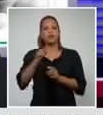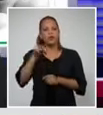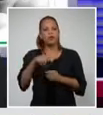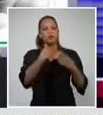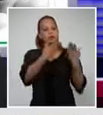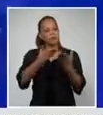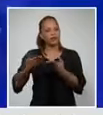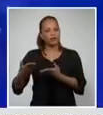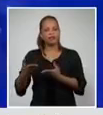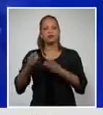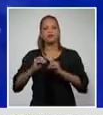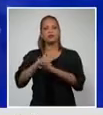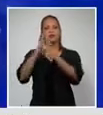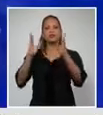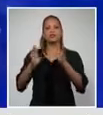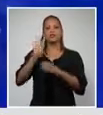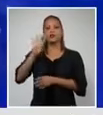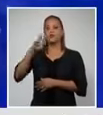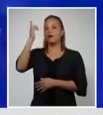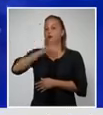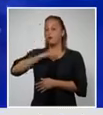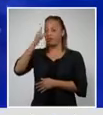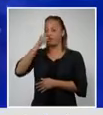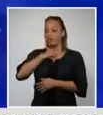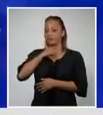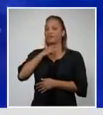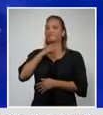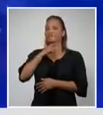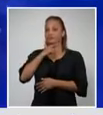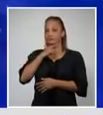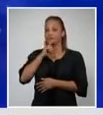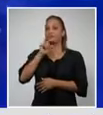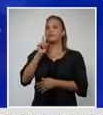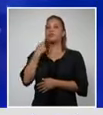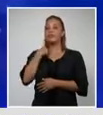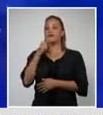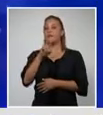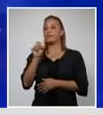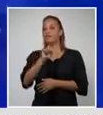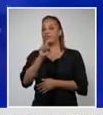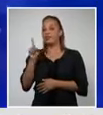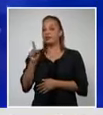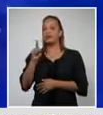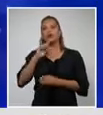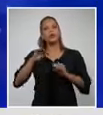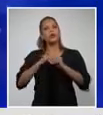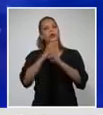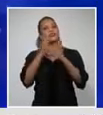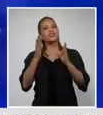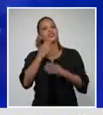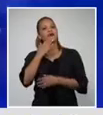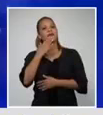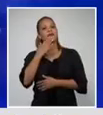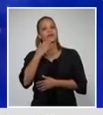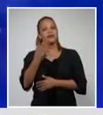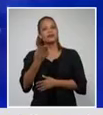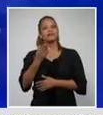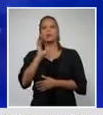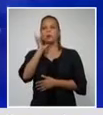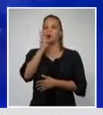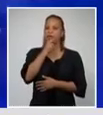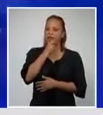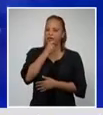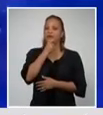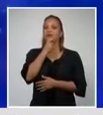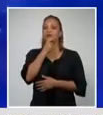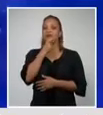esta mañana del 4 de abril de 2021. Día lindo. Día precioso. Todo nuestro homenaje a